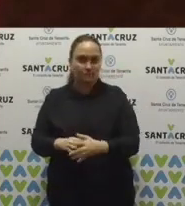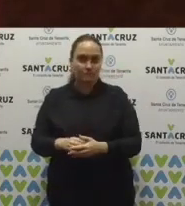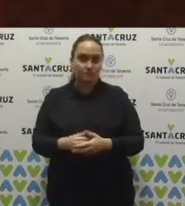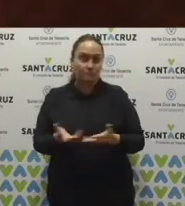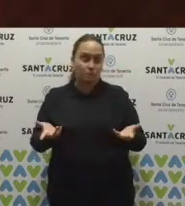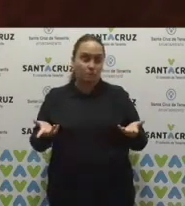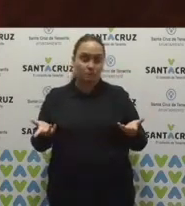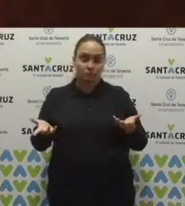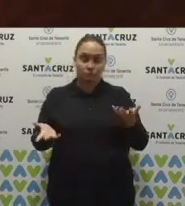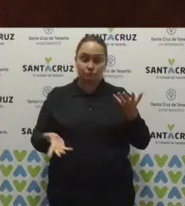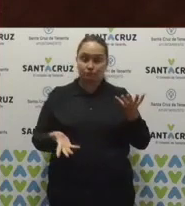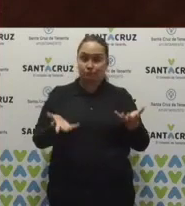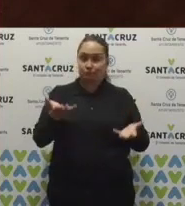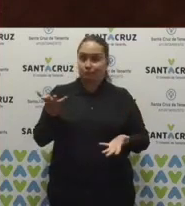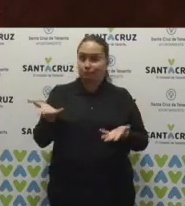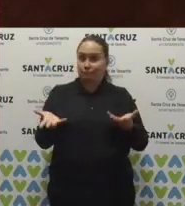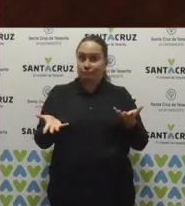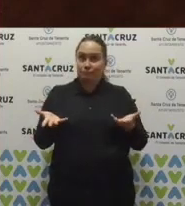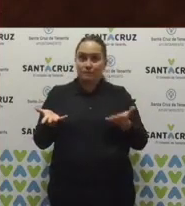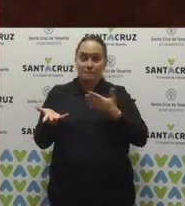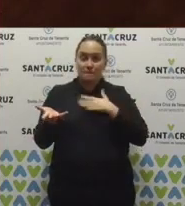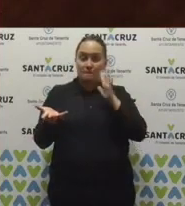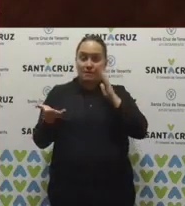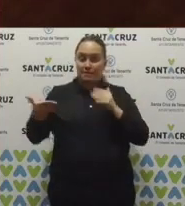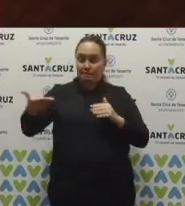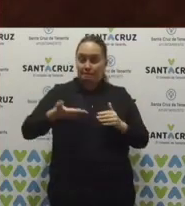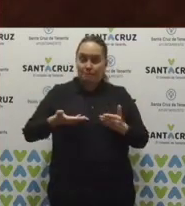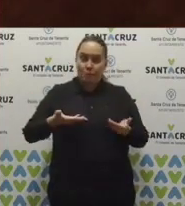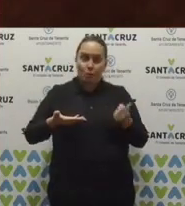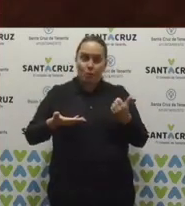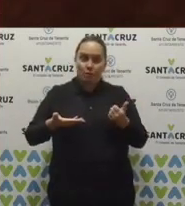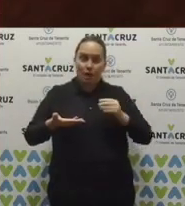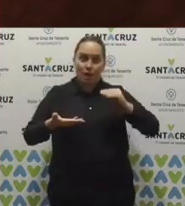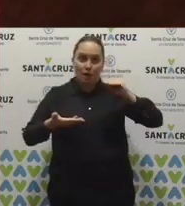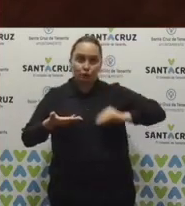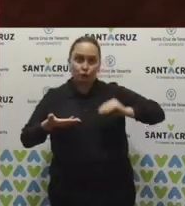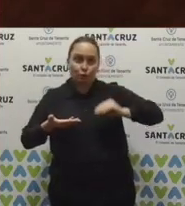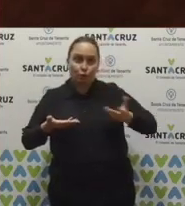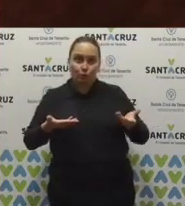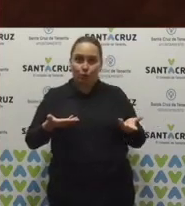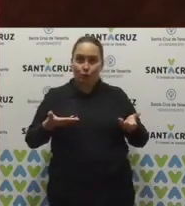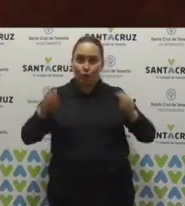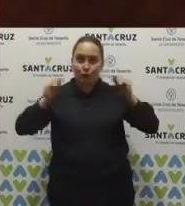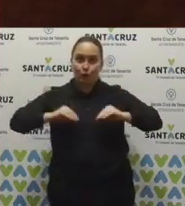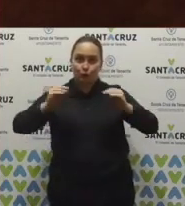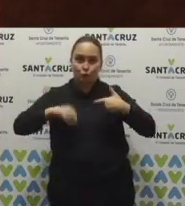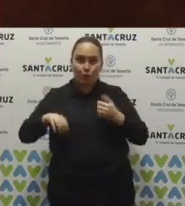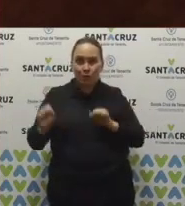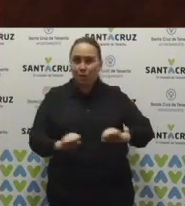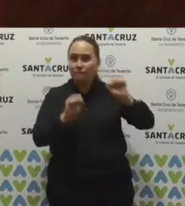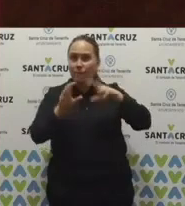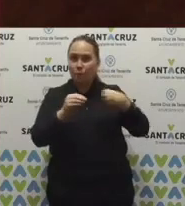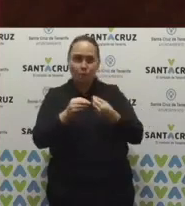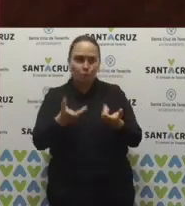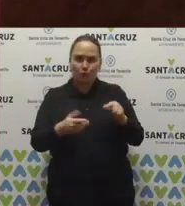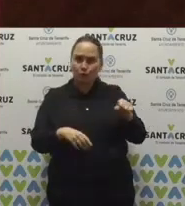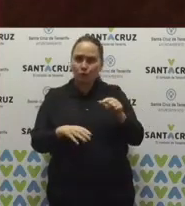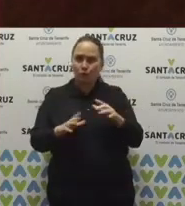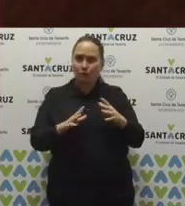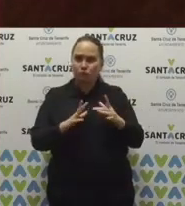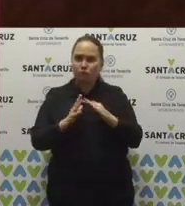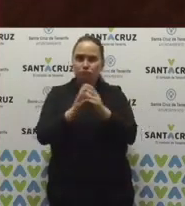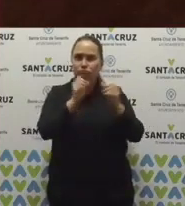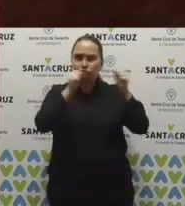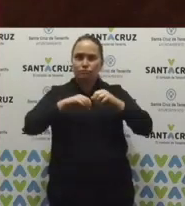verdad es que me parece un tanto absurdo que yo estoy defendiendo un documento que hemos consensuado y pactados todos y poniendo